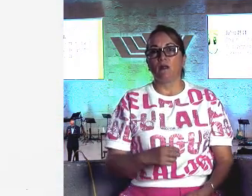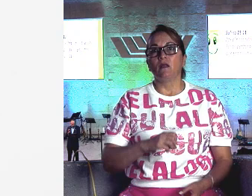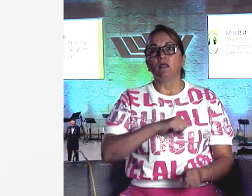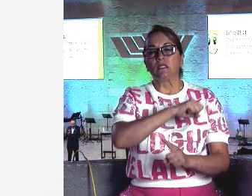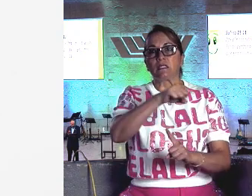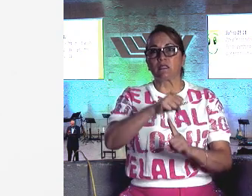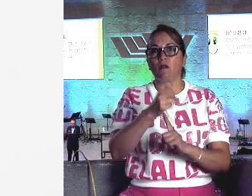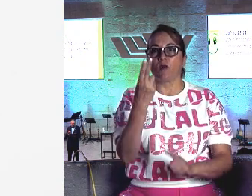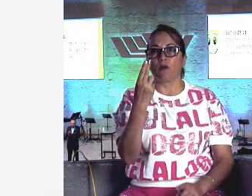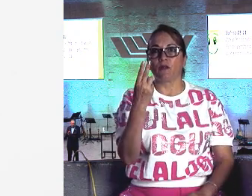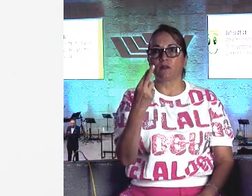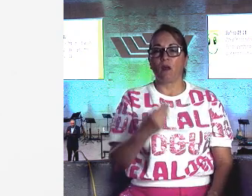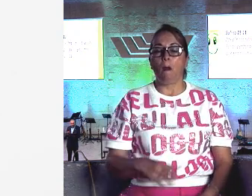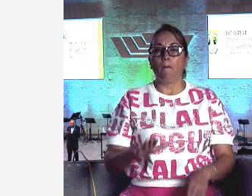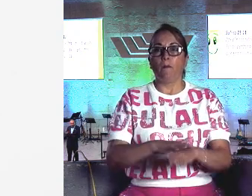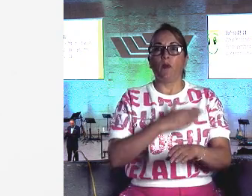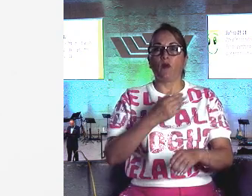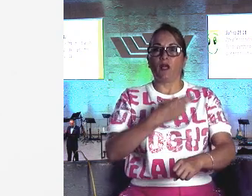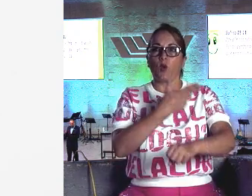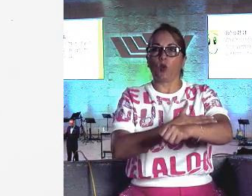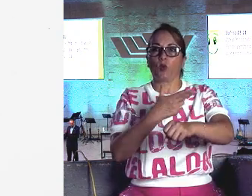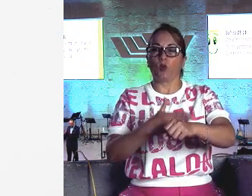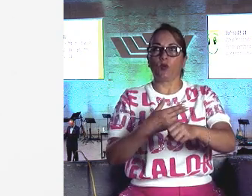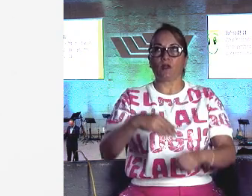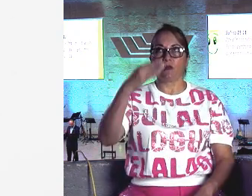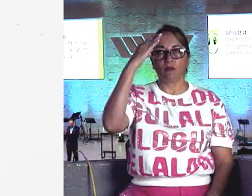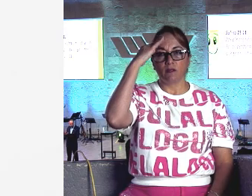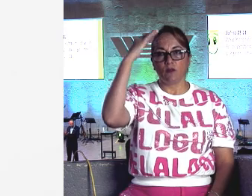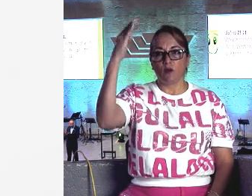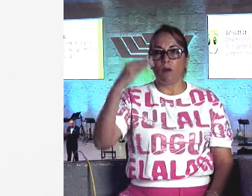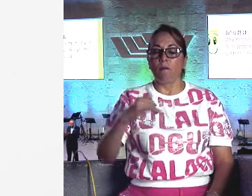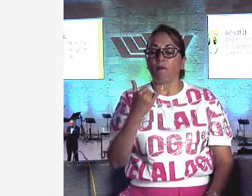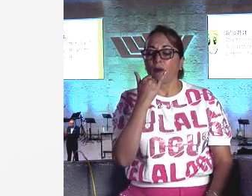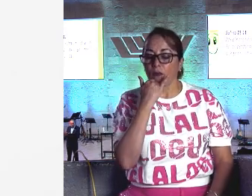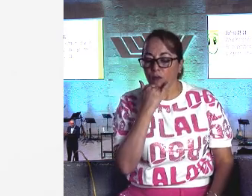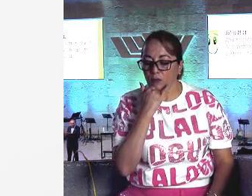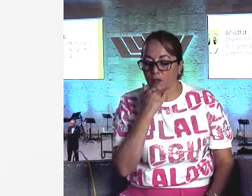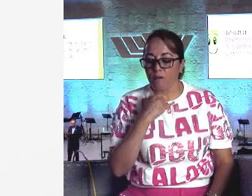por el honor de tu nombre, oh Señor, perdona mis pecados que son muchos.